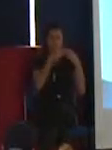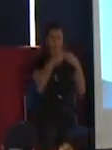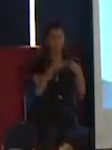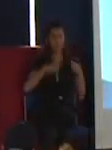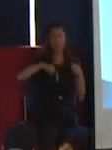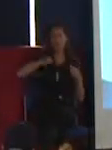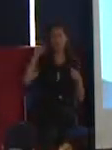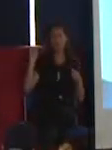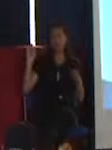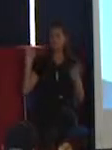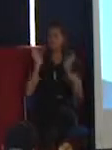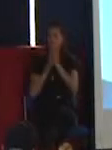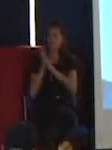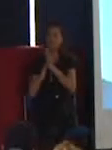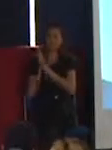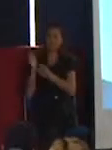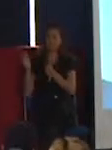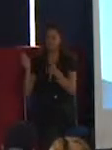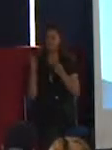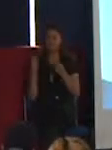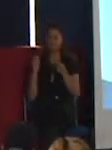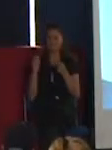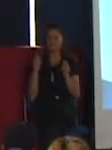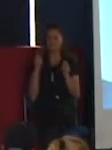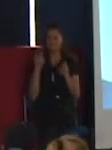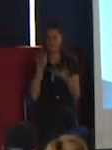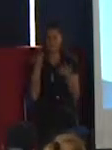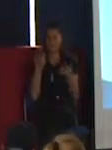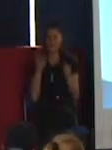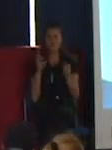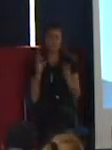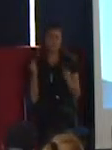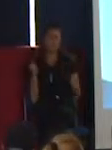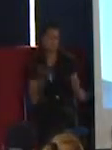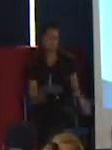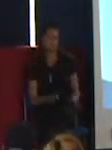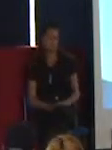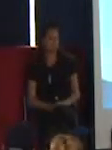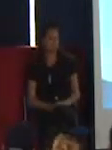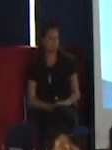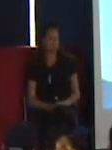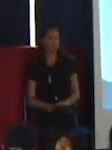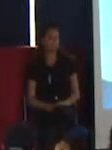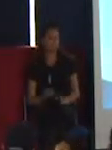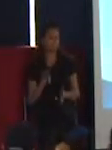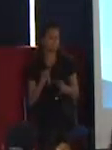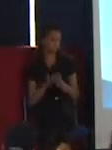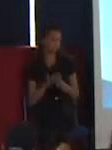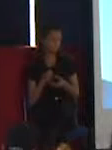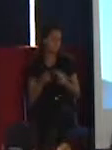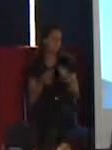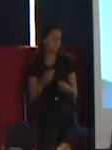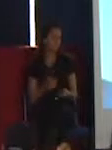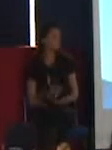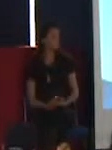discapacidad, pues perfectamente se lo puede dar, ¿sí? en ese sentido se